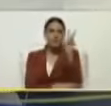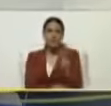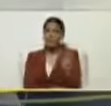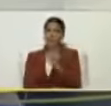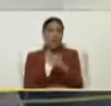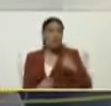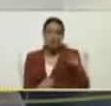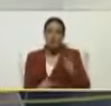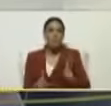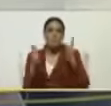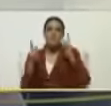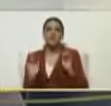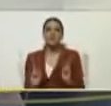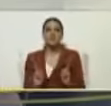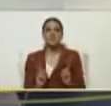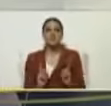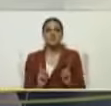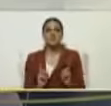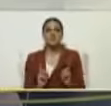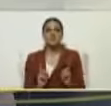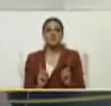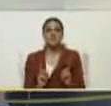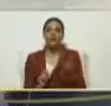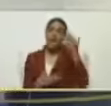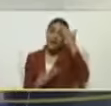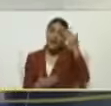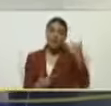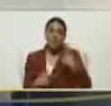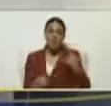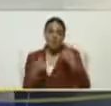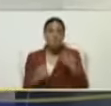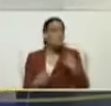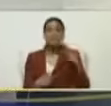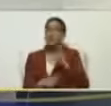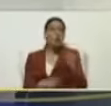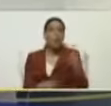Por eso no hubo una guerra civil, porque no los dejamos,